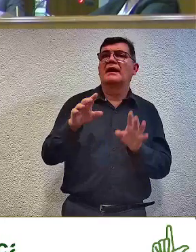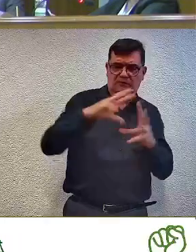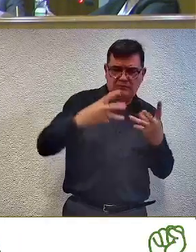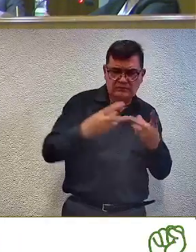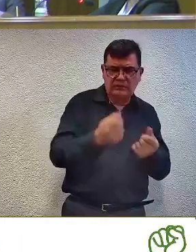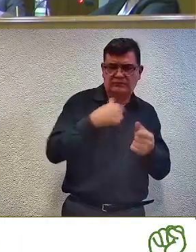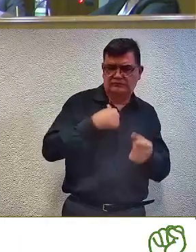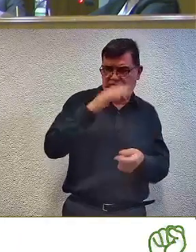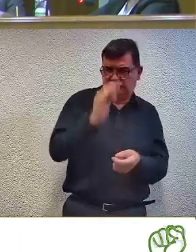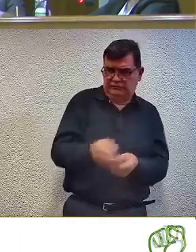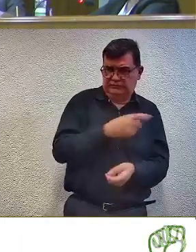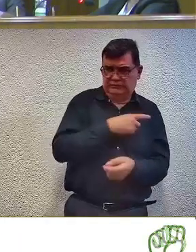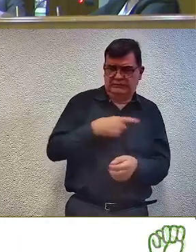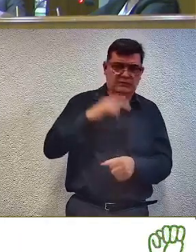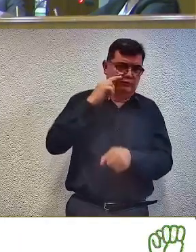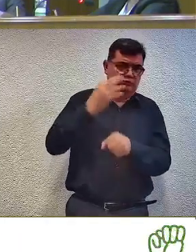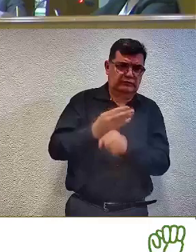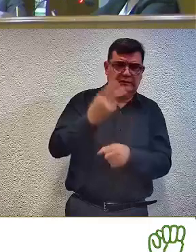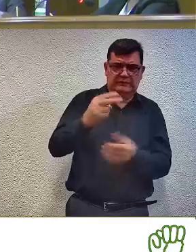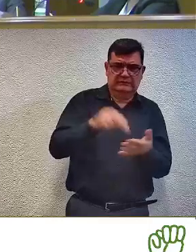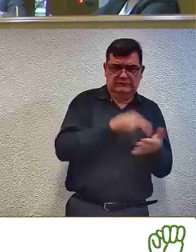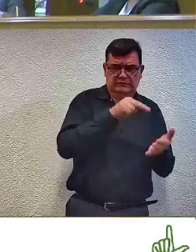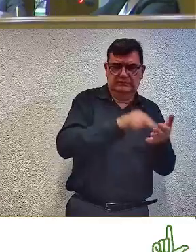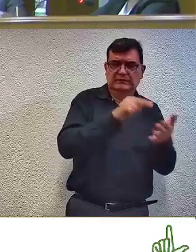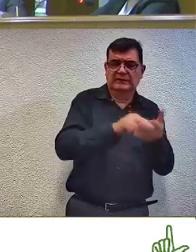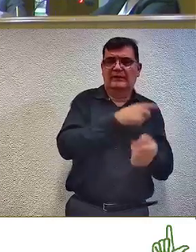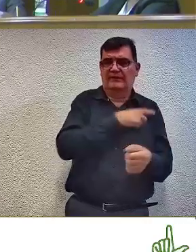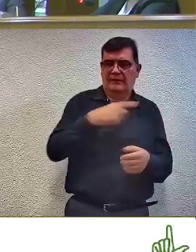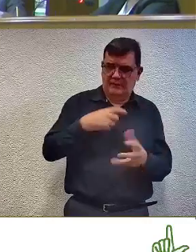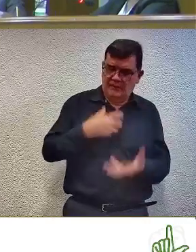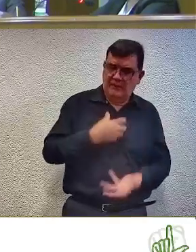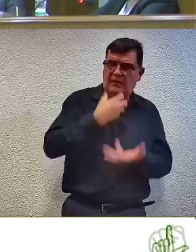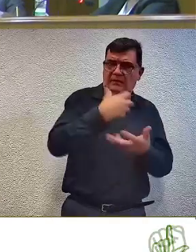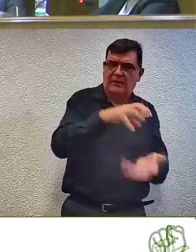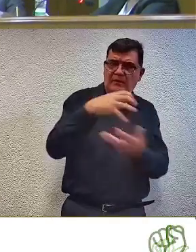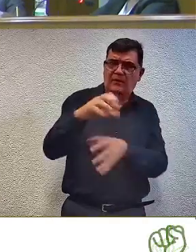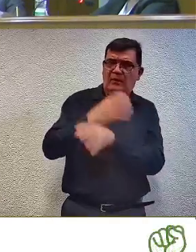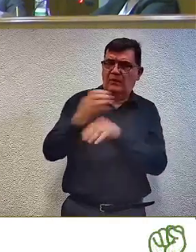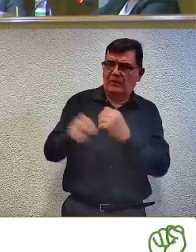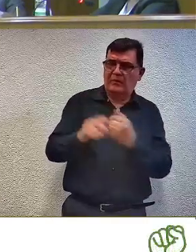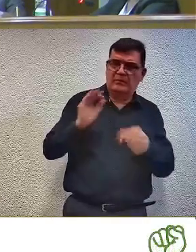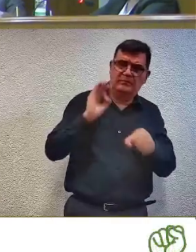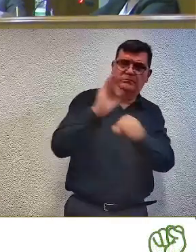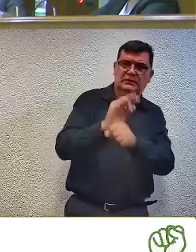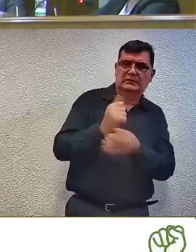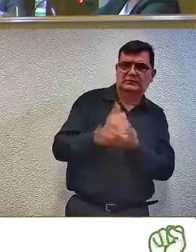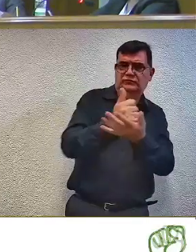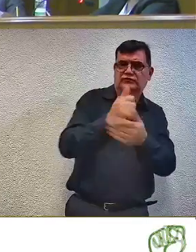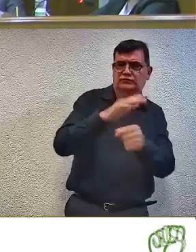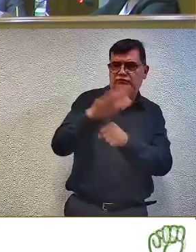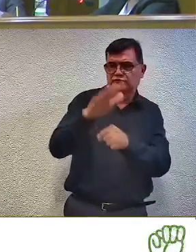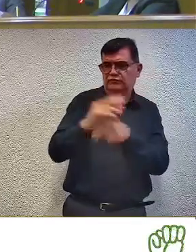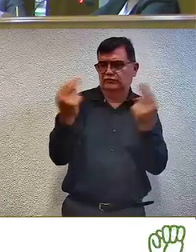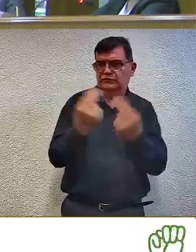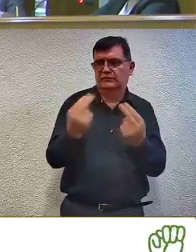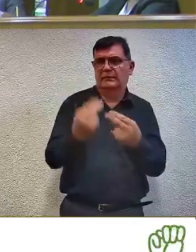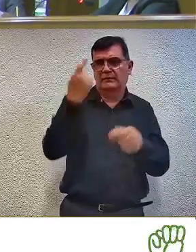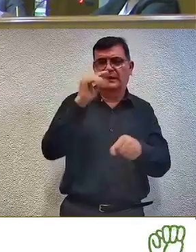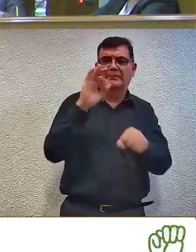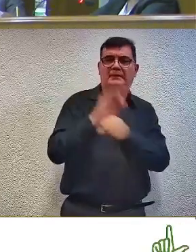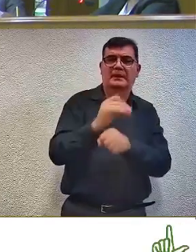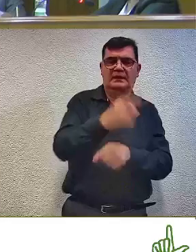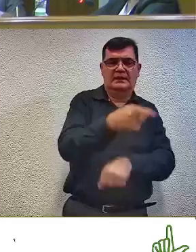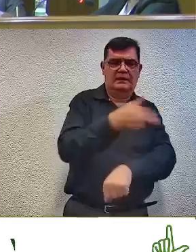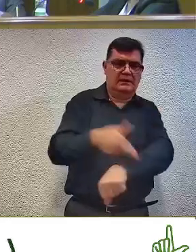sido aprobado y con esa calidad está obligado a realizar las gestiones proactivas suficientes y necesarias hasta lograr